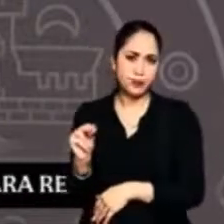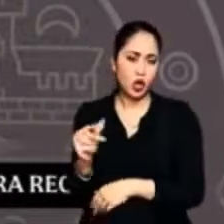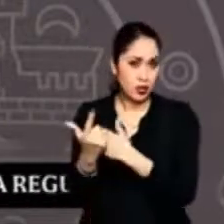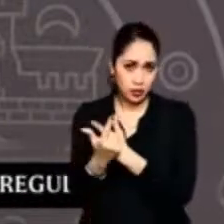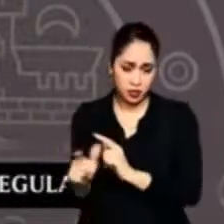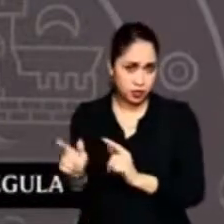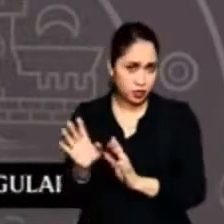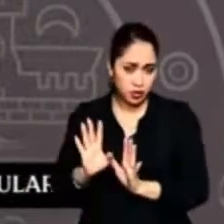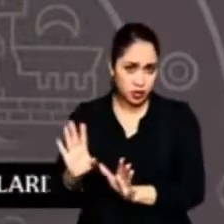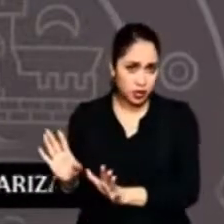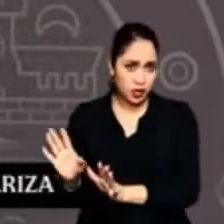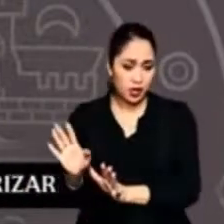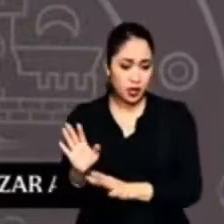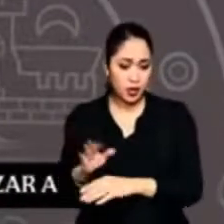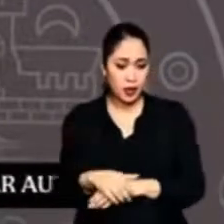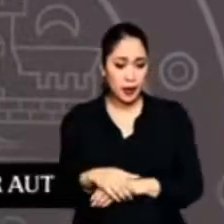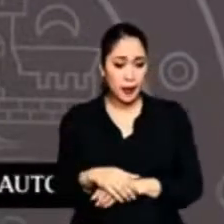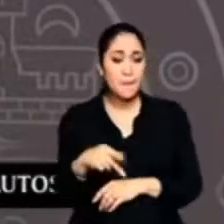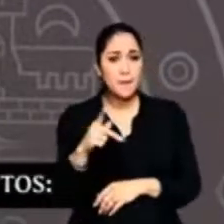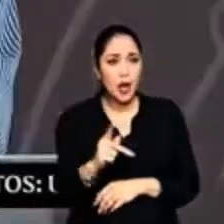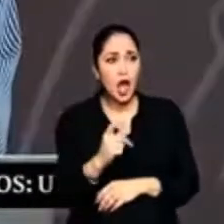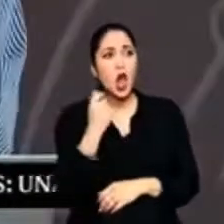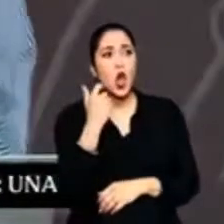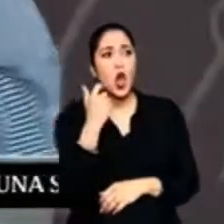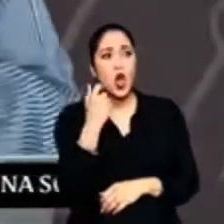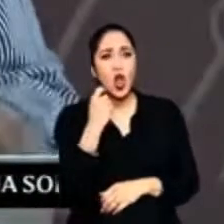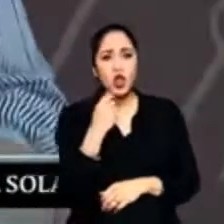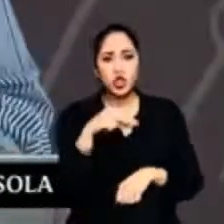y tendrán que practicarlo aquellos que